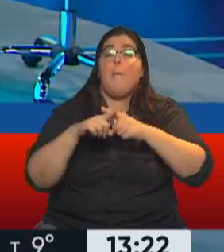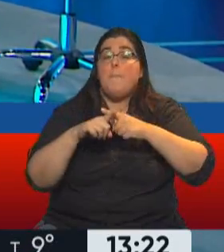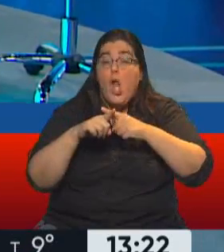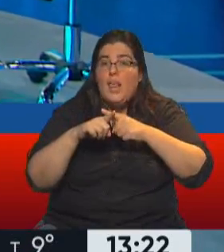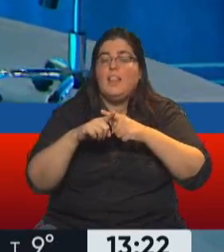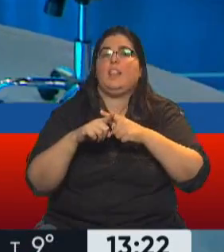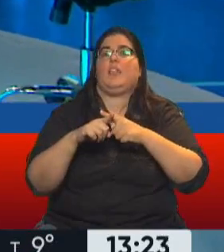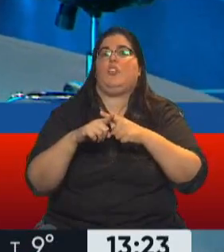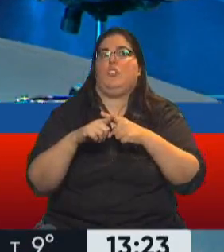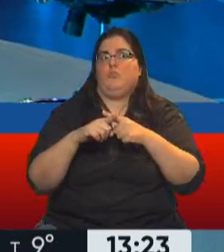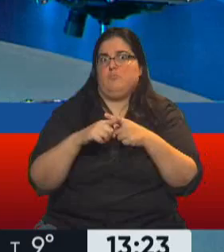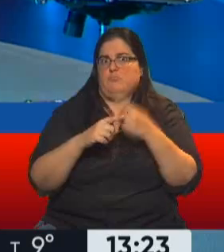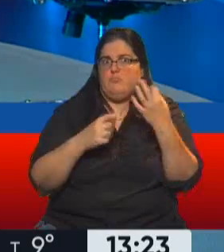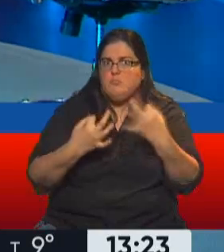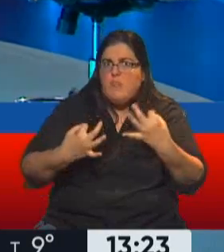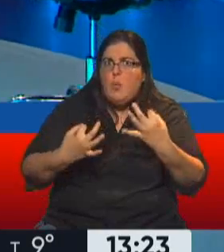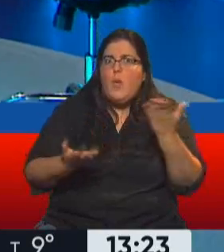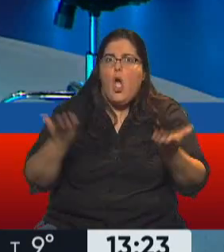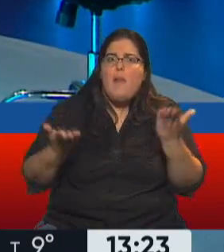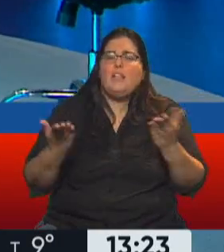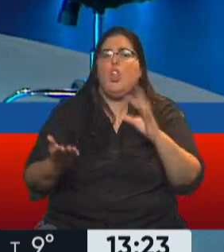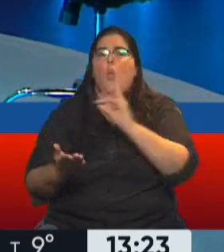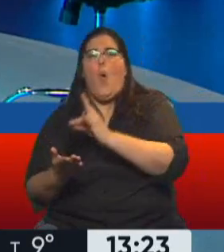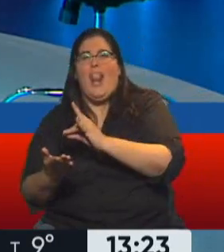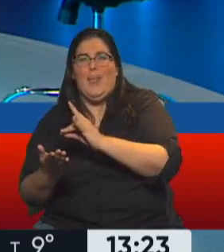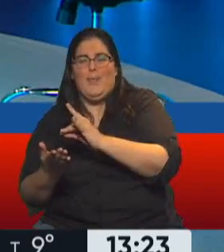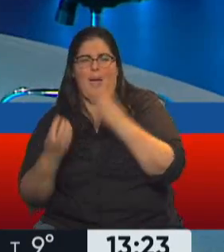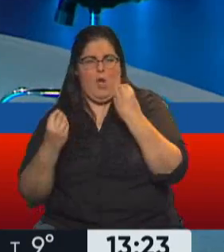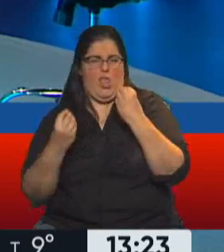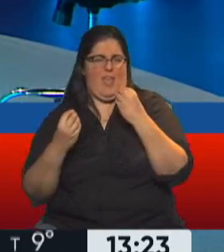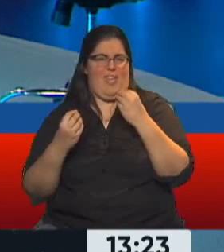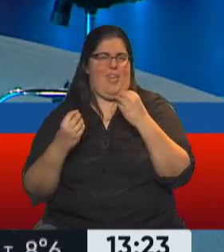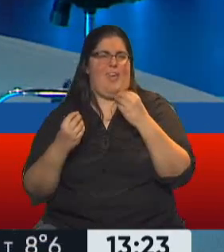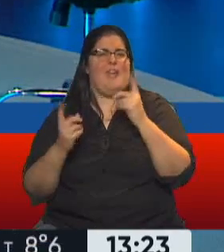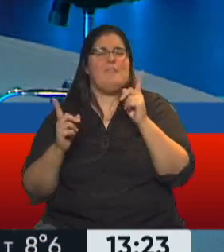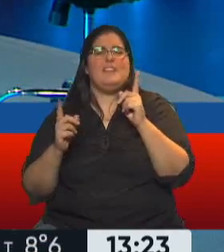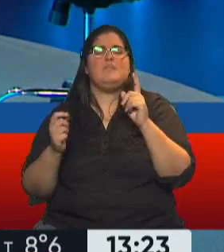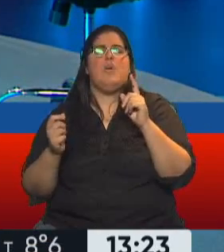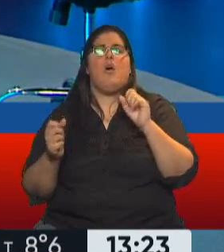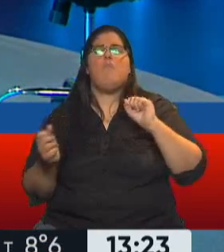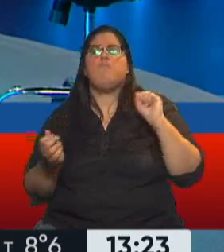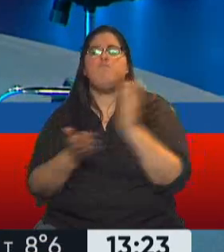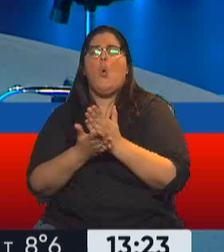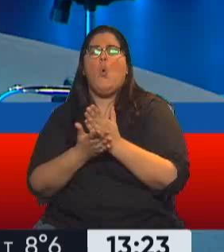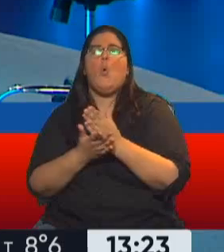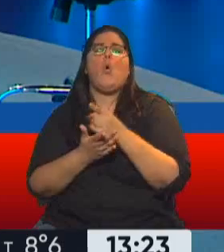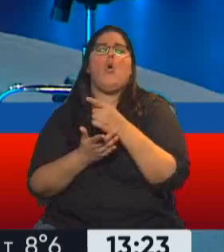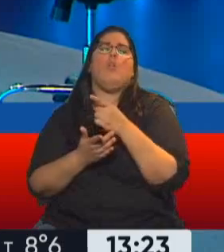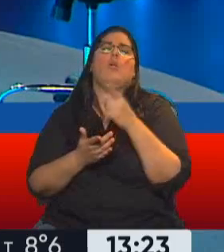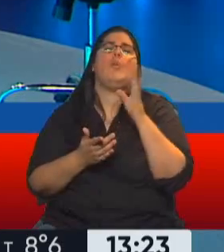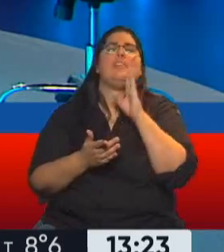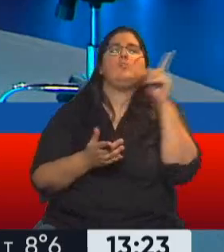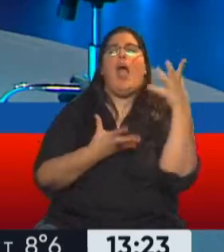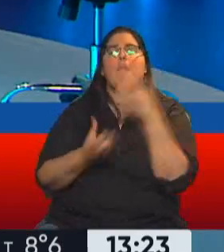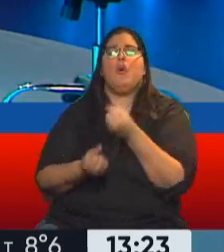es válida la comparación con Bolivia. ¿Por qué Bolivia supera la instancia del golpe respaldado por Estados Unidos? Por la fuerza